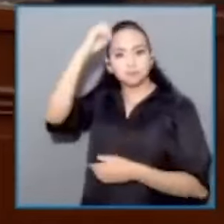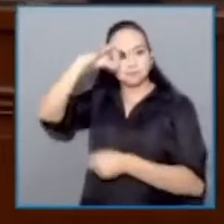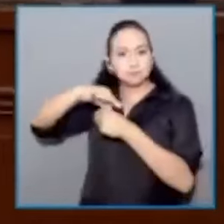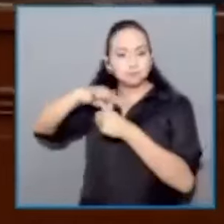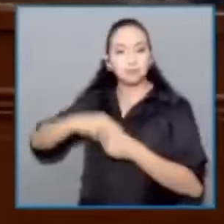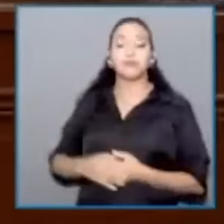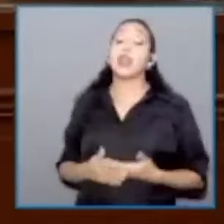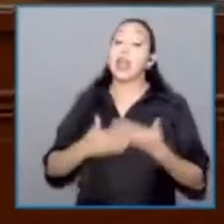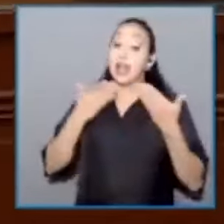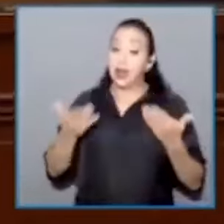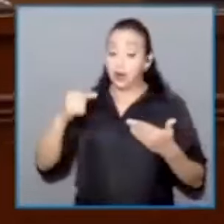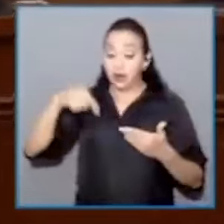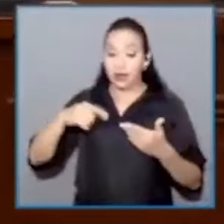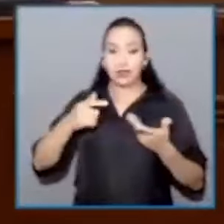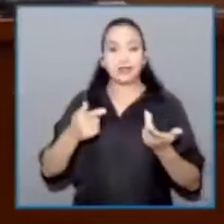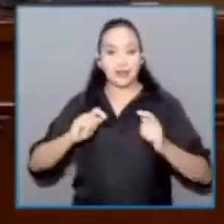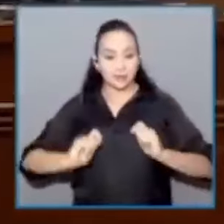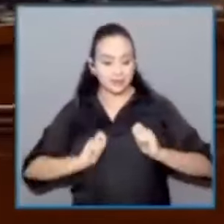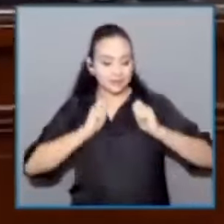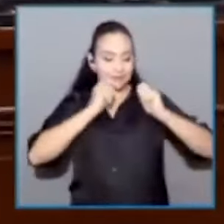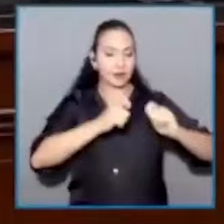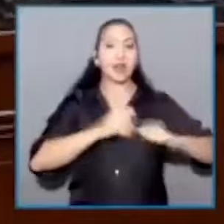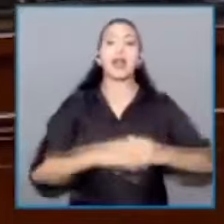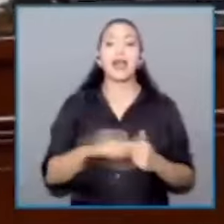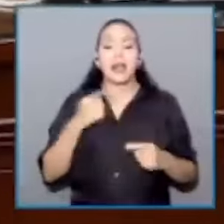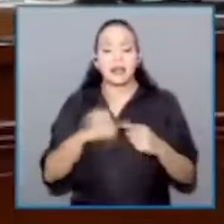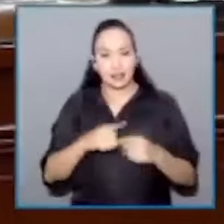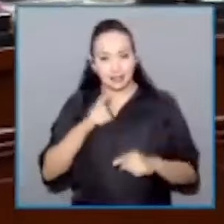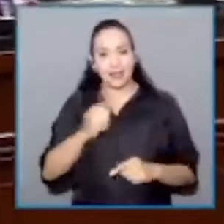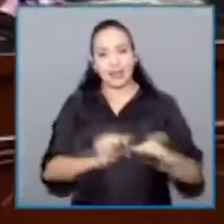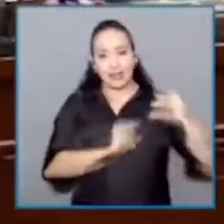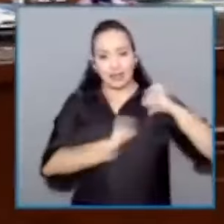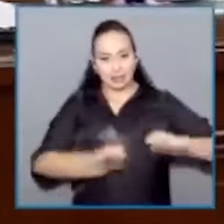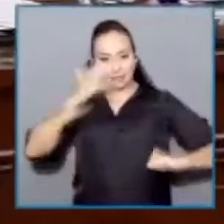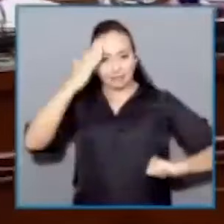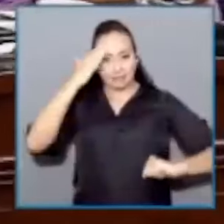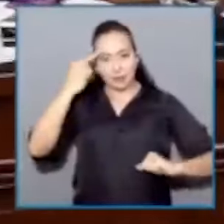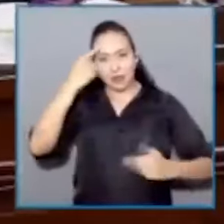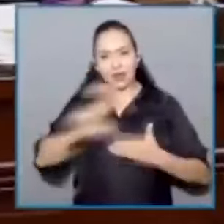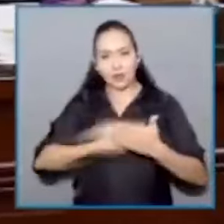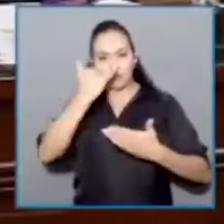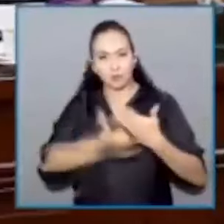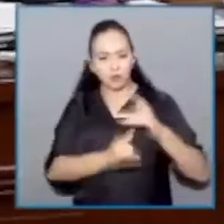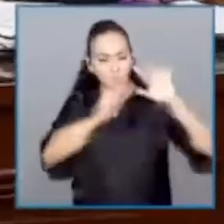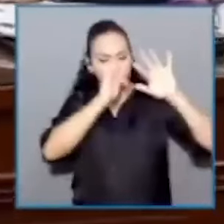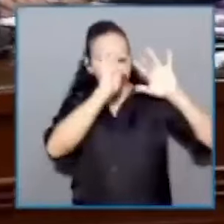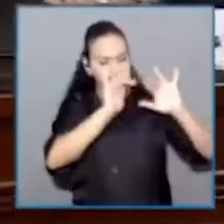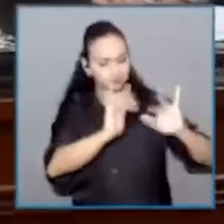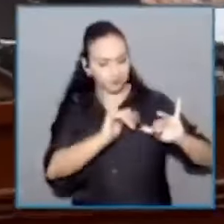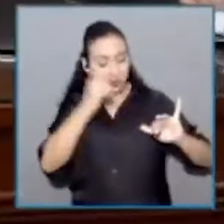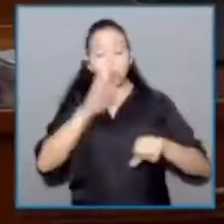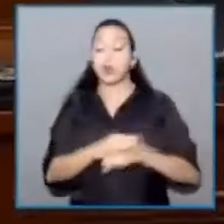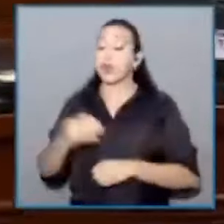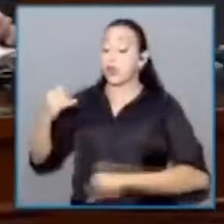asunto a la ministra o ministro que en derecho corresponda para que elabore un proyecto que responda a la petición de los impartidores